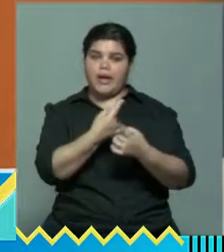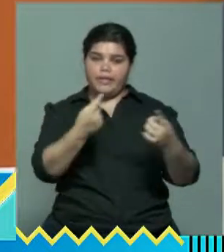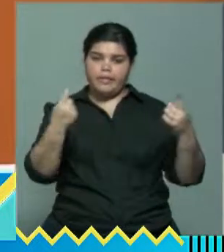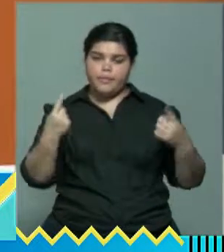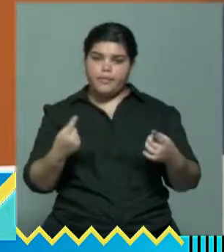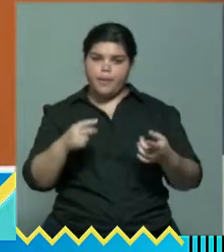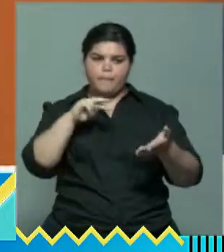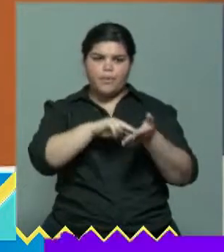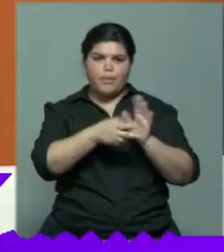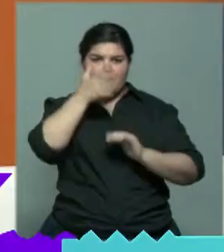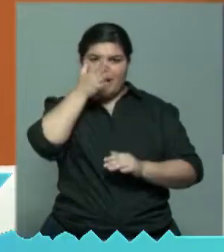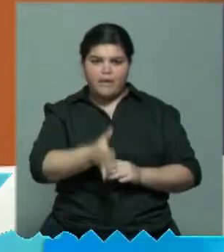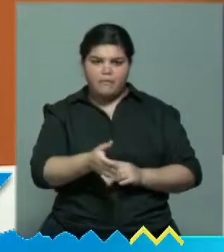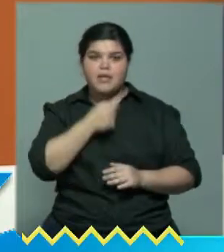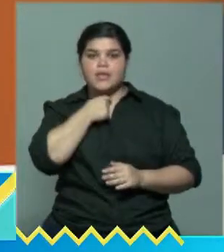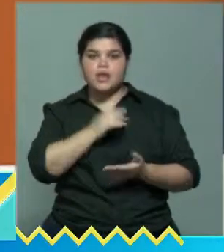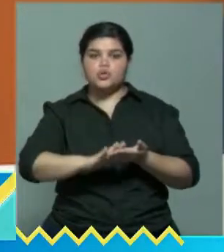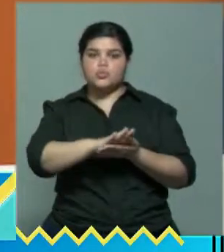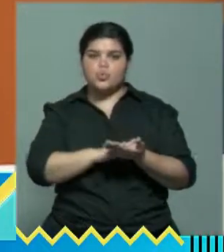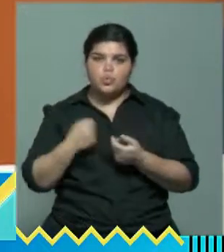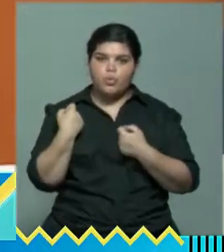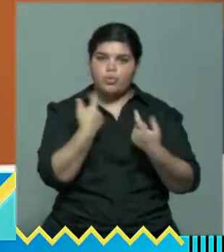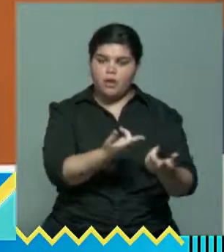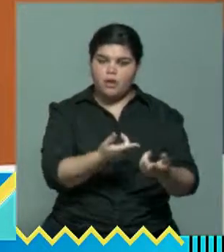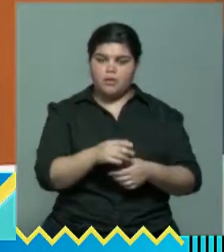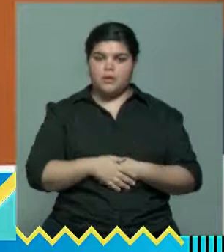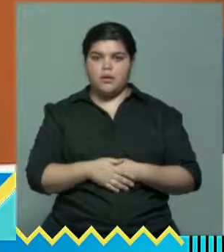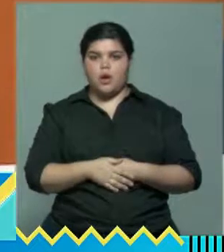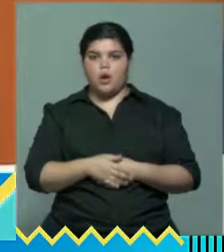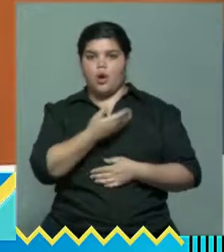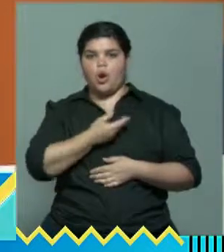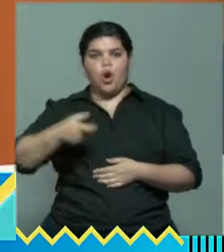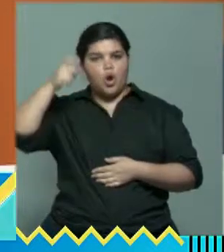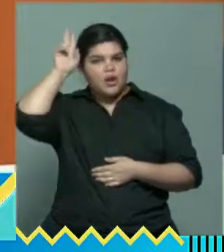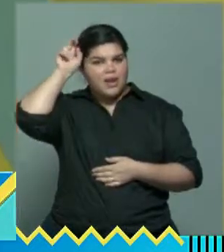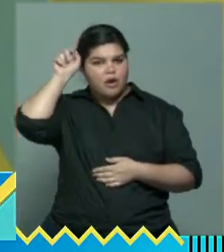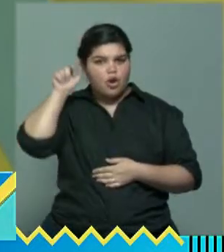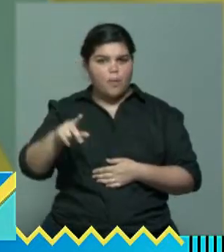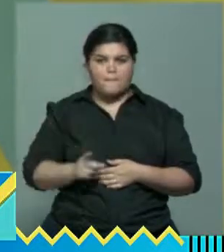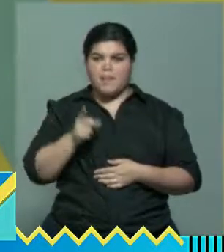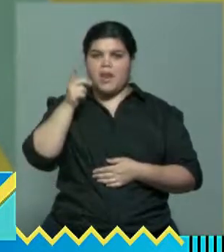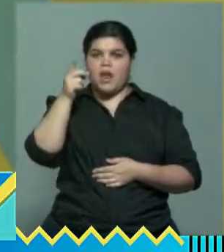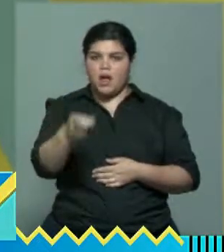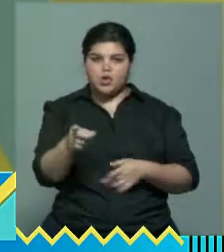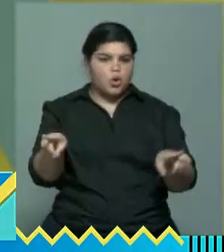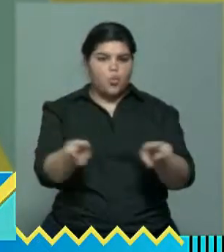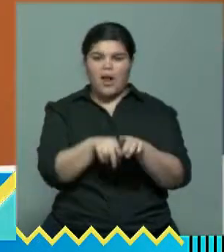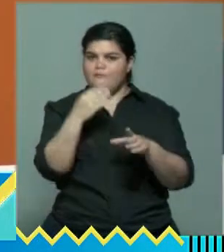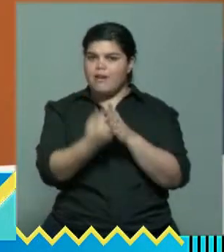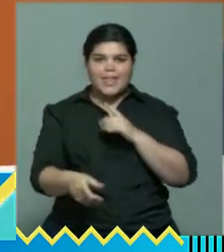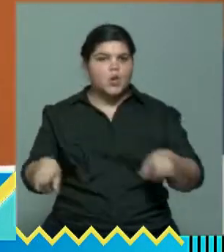intenta mostrar resultados. El primer año de Cornejo, a fin de año, cometió el mismo error que cometieron todos los gobiernos, inclusive los nuestros.